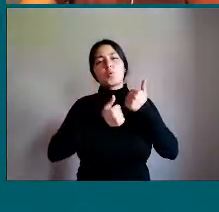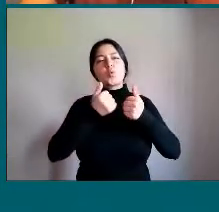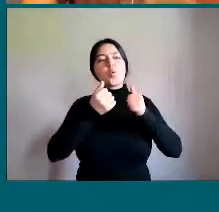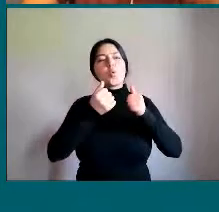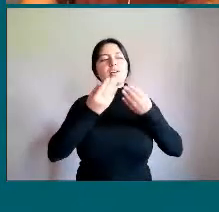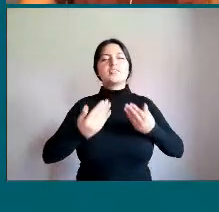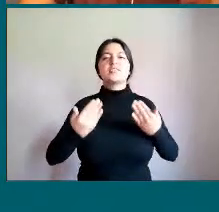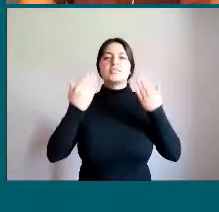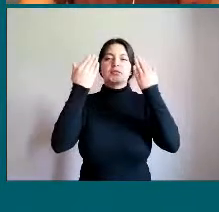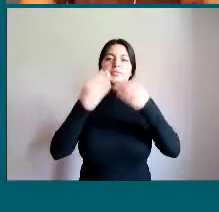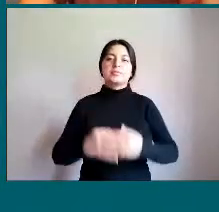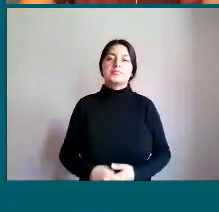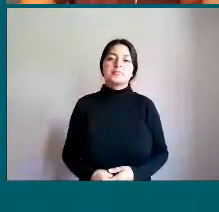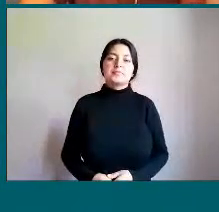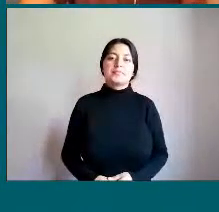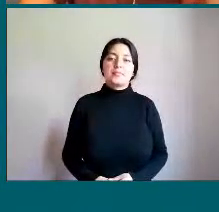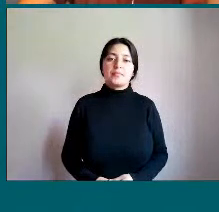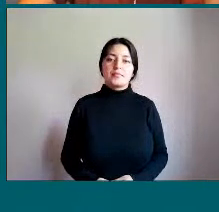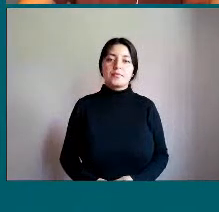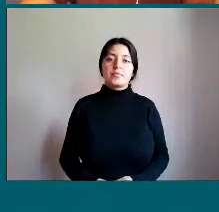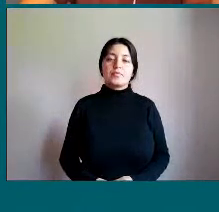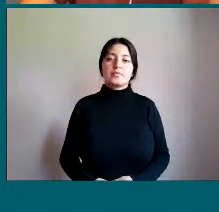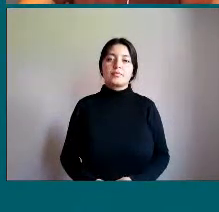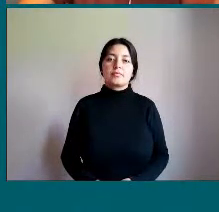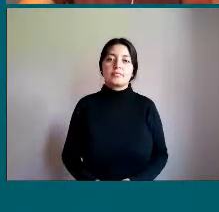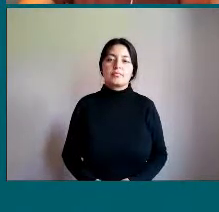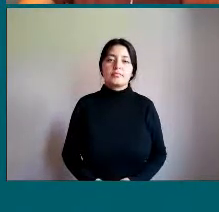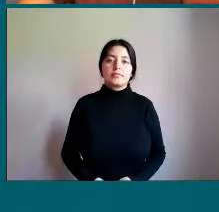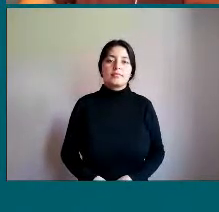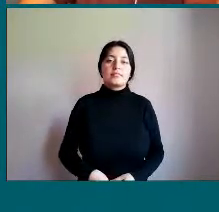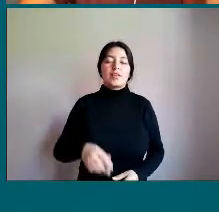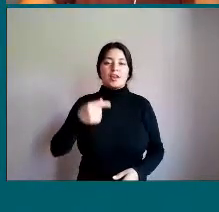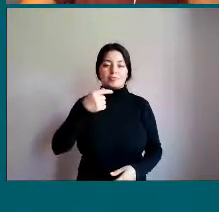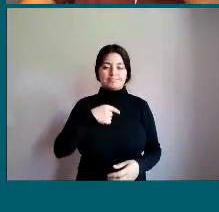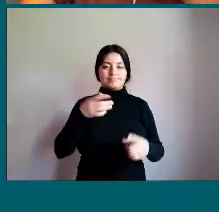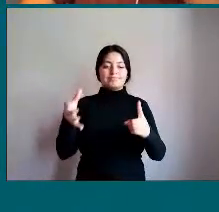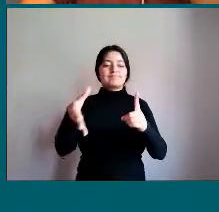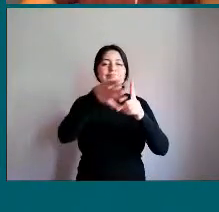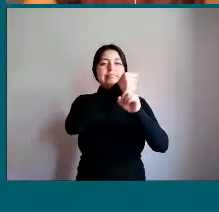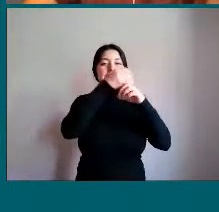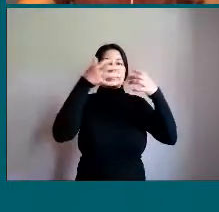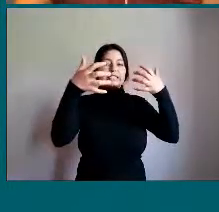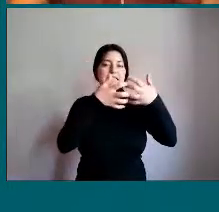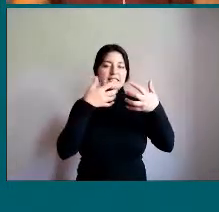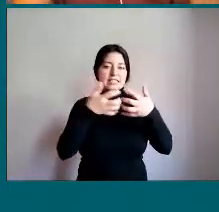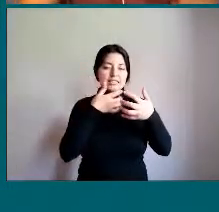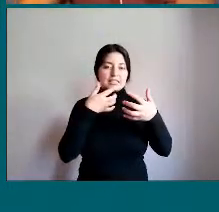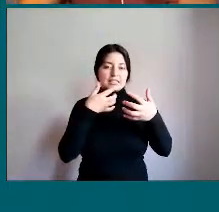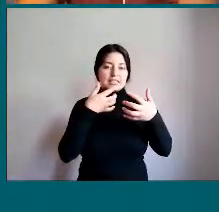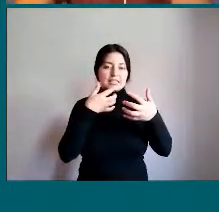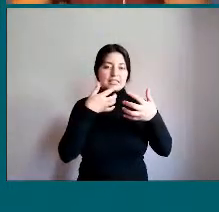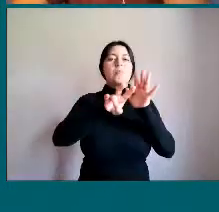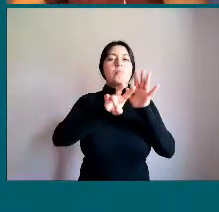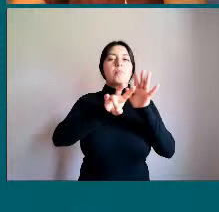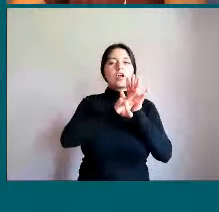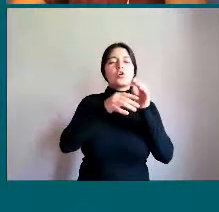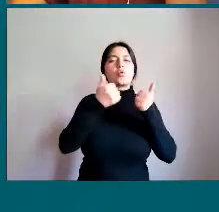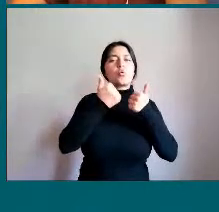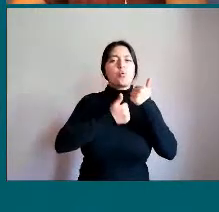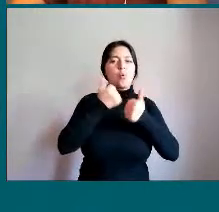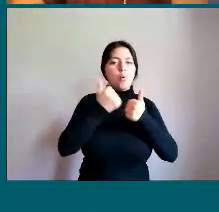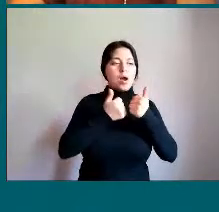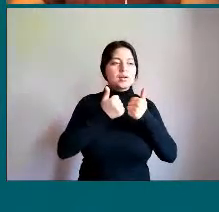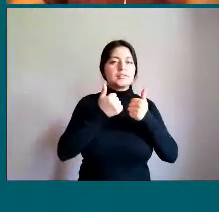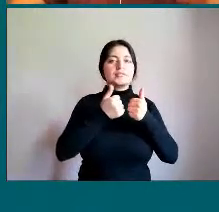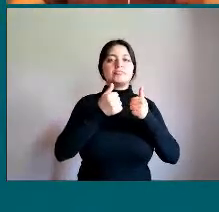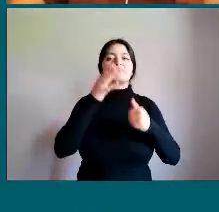era encontrar de alguna manera un sistema, un modelo, en este caso un Canvas, que me ayude a formular estas experiencias de